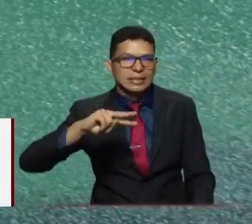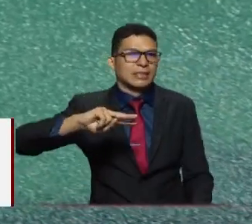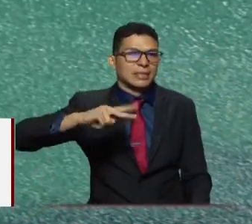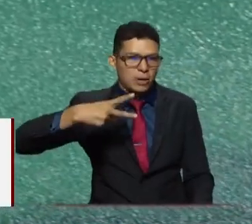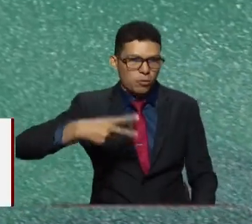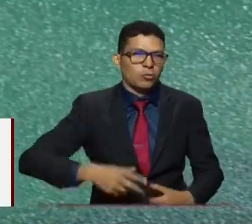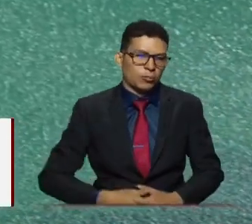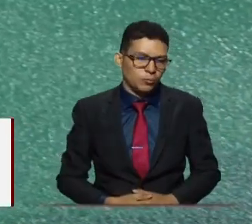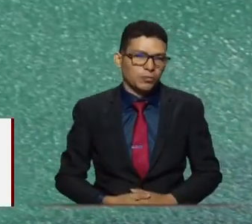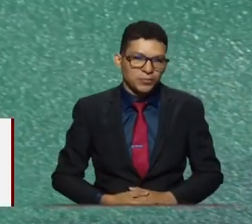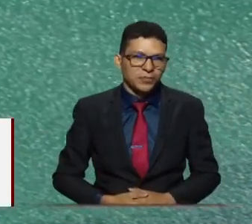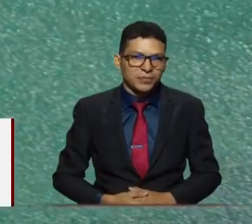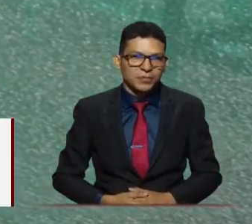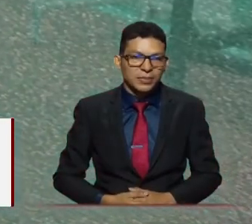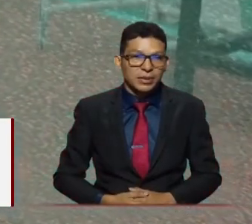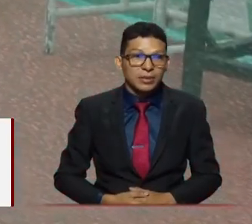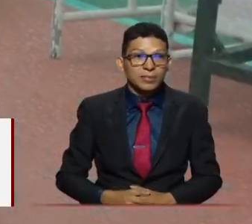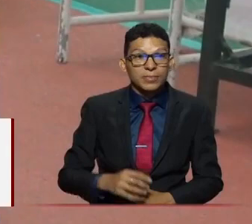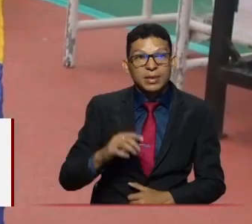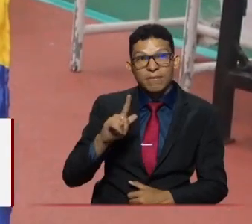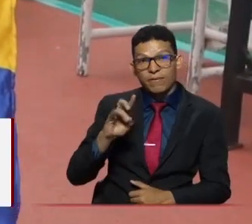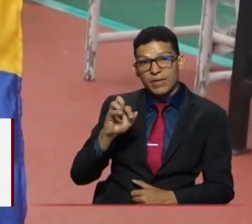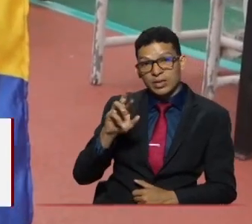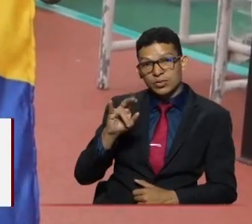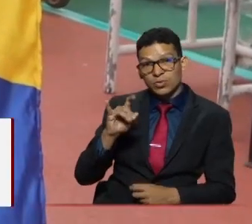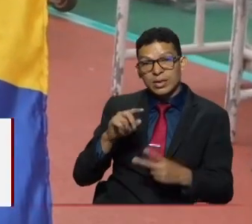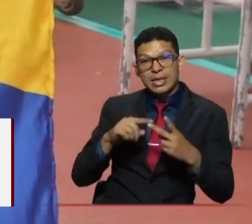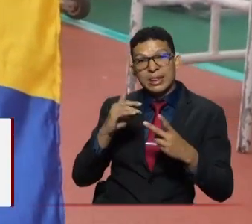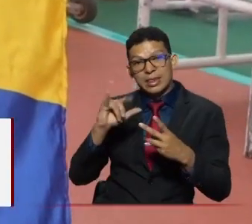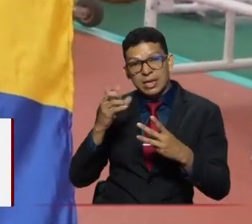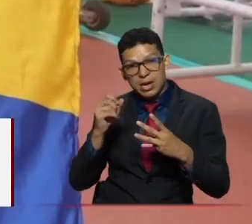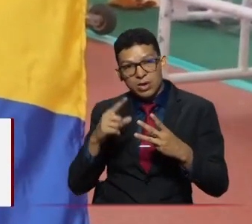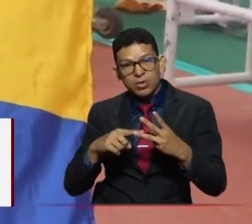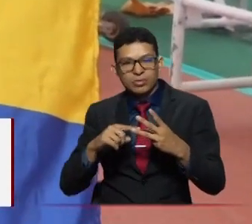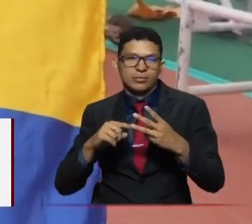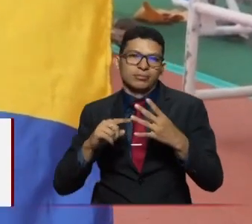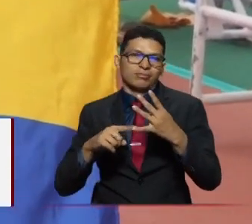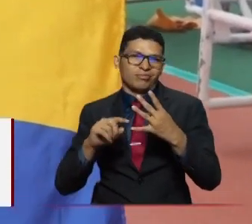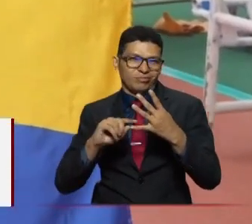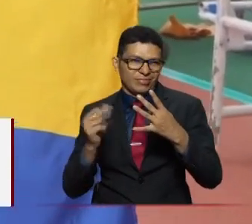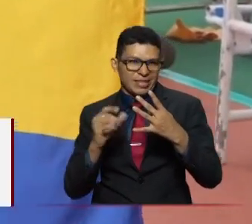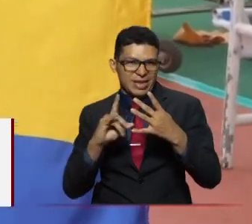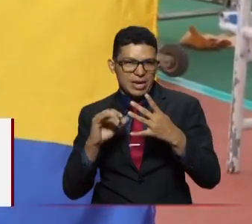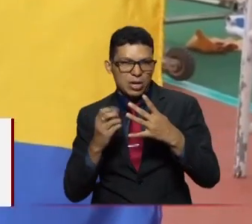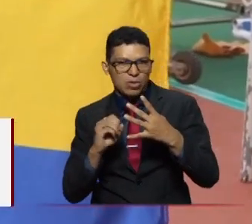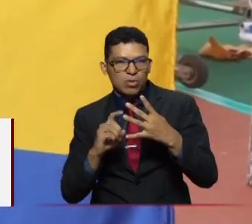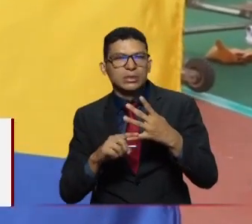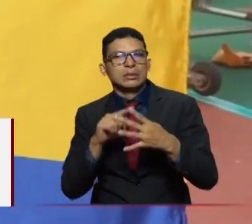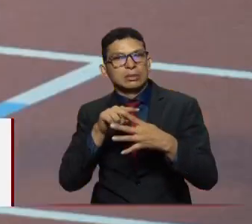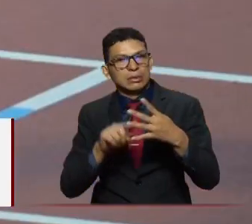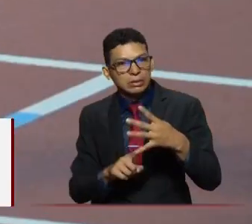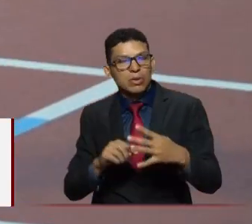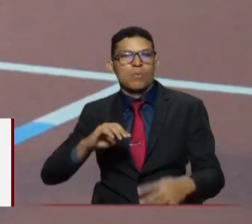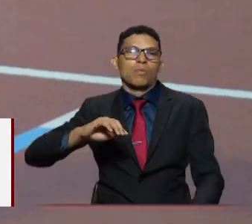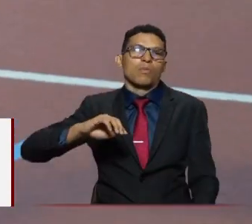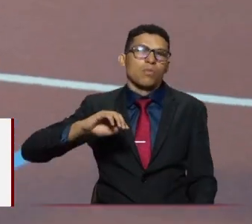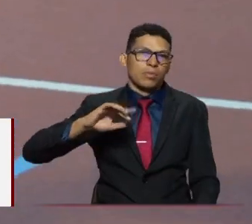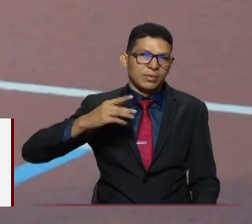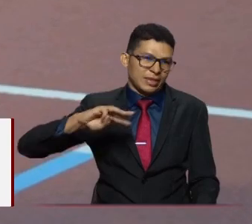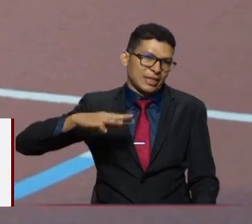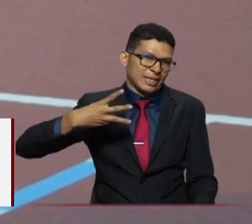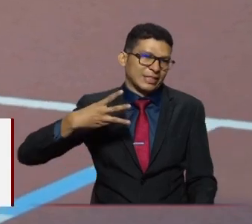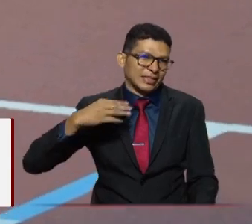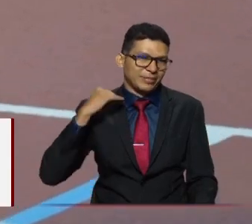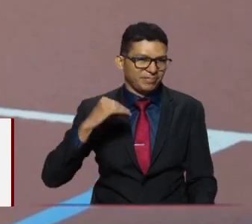Faisuri Jiménez, Diego Meneses y Winder Bermúdez obtuvieron bronce, mientras que Angie Pavón y Luisa